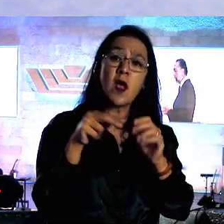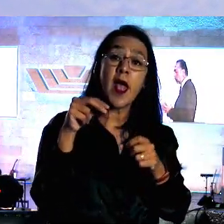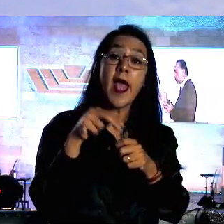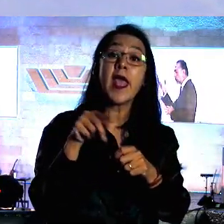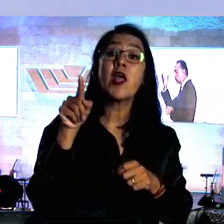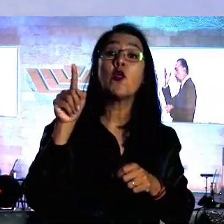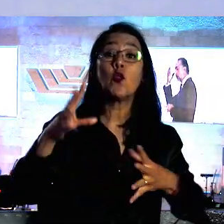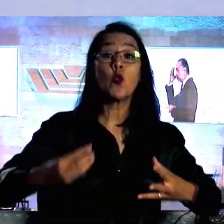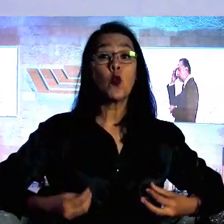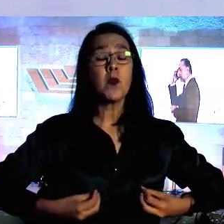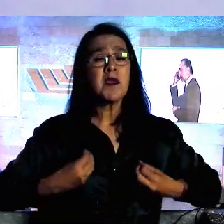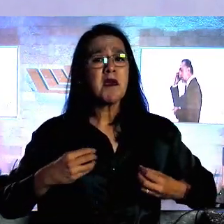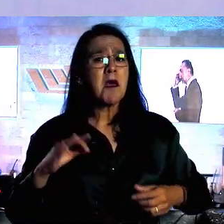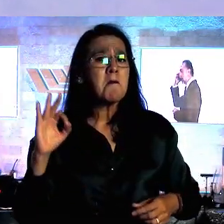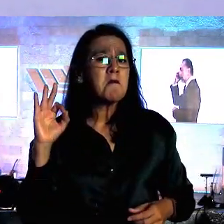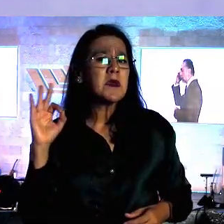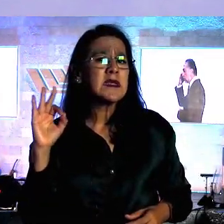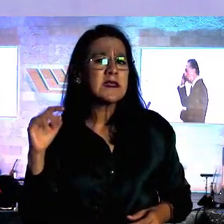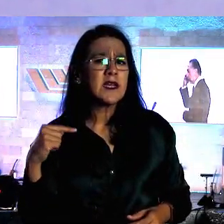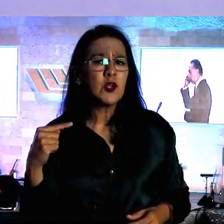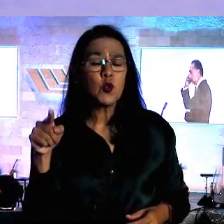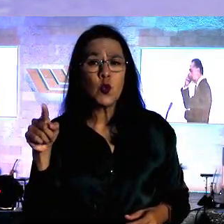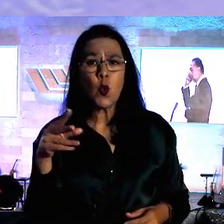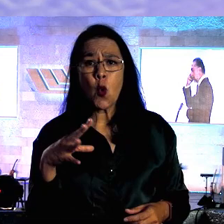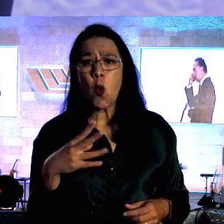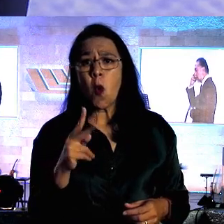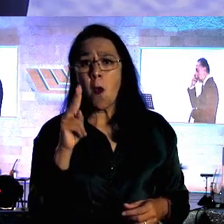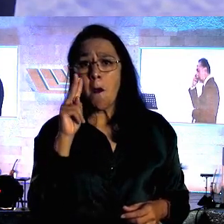a lo mejor tú ves que hay sequía en tu vida